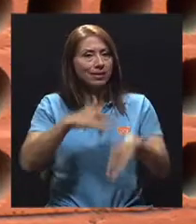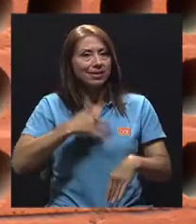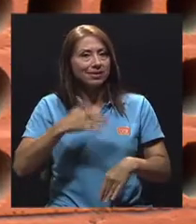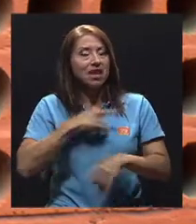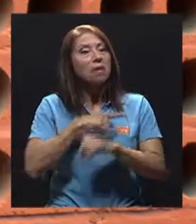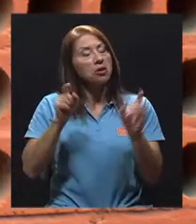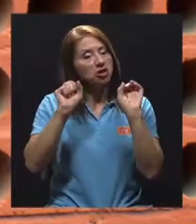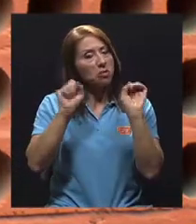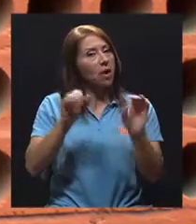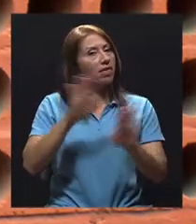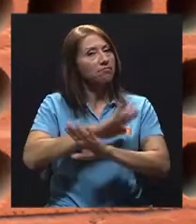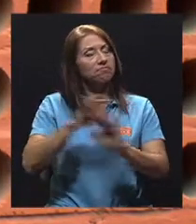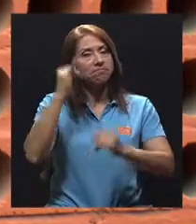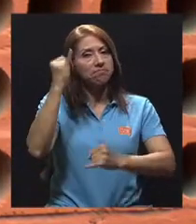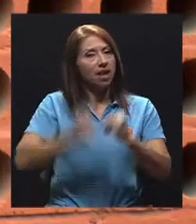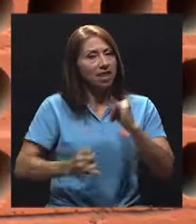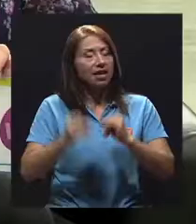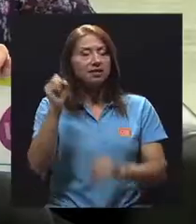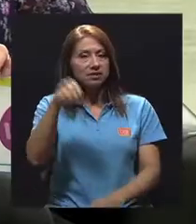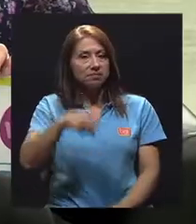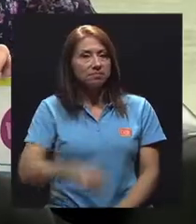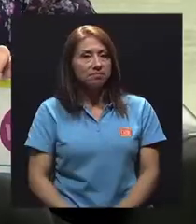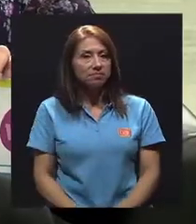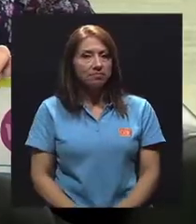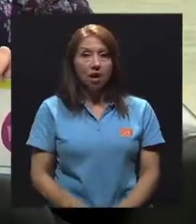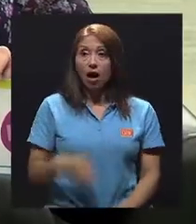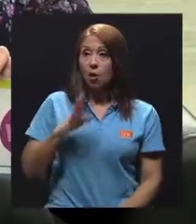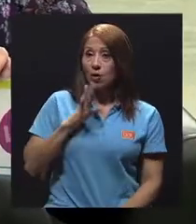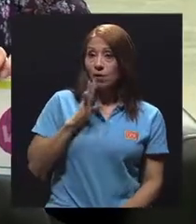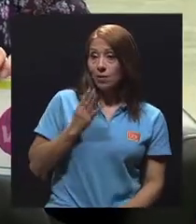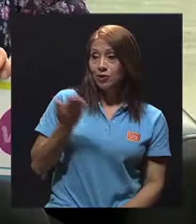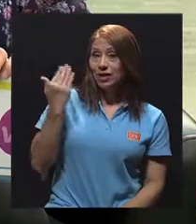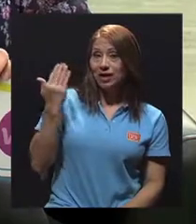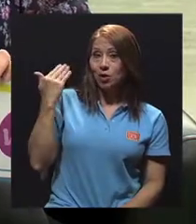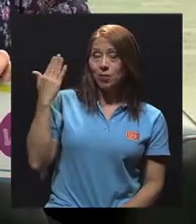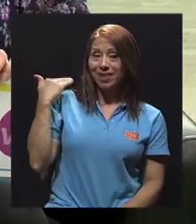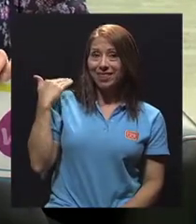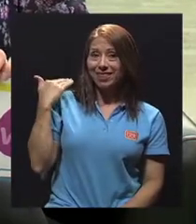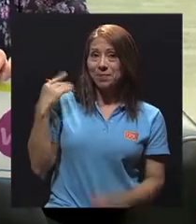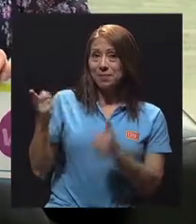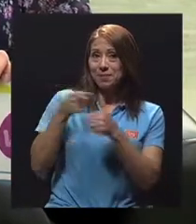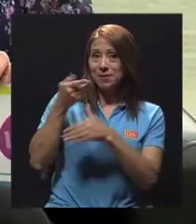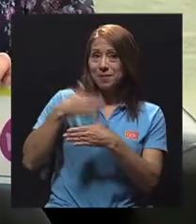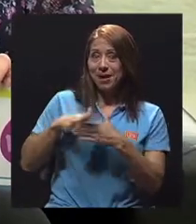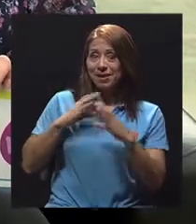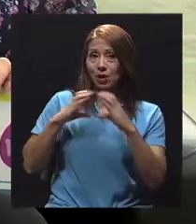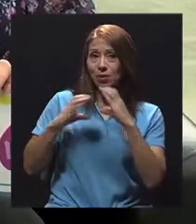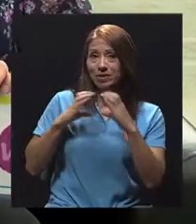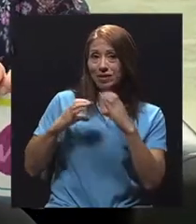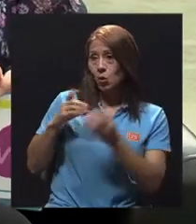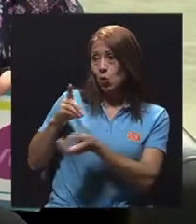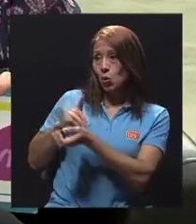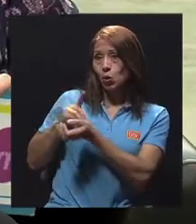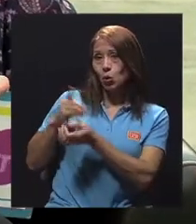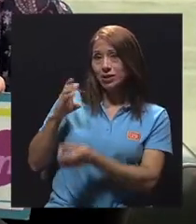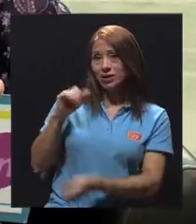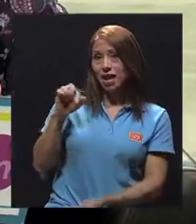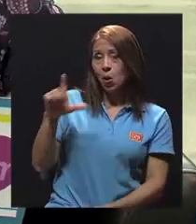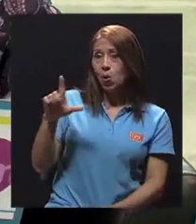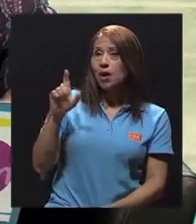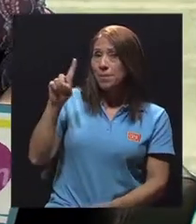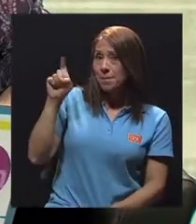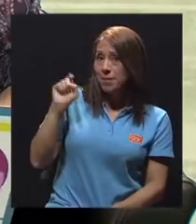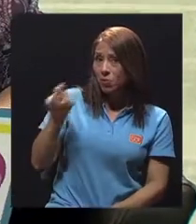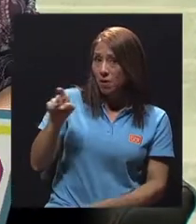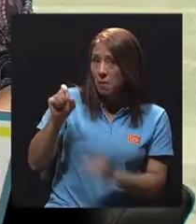dental. Pero sí se puede erradicar, Saúl. Cuando hablábamos anteriormente, casi que en el primer bloque de la conversación, Saúl le hacía la consulta de que si en todas las